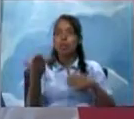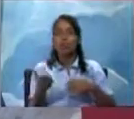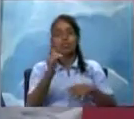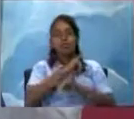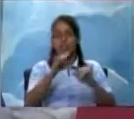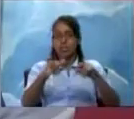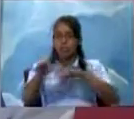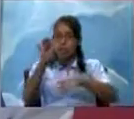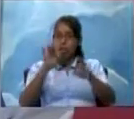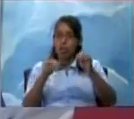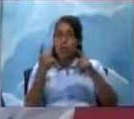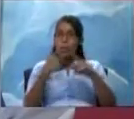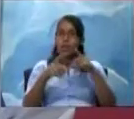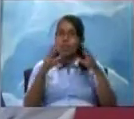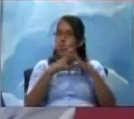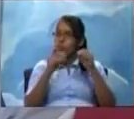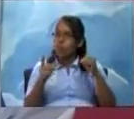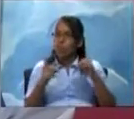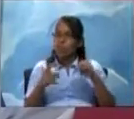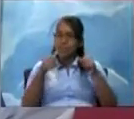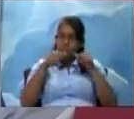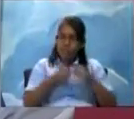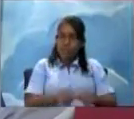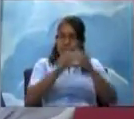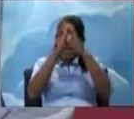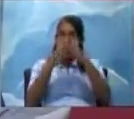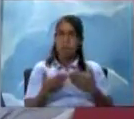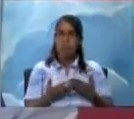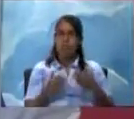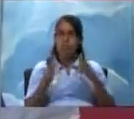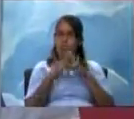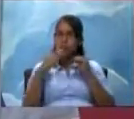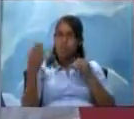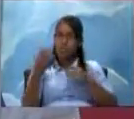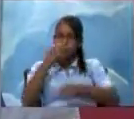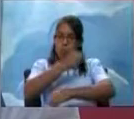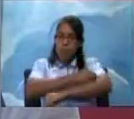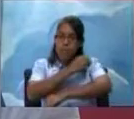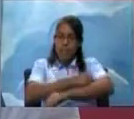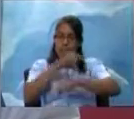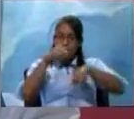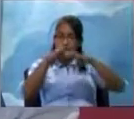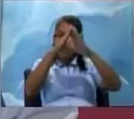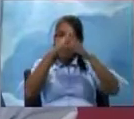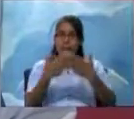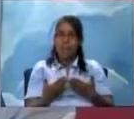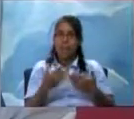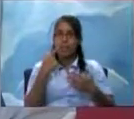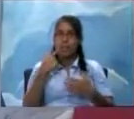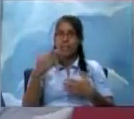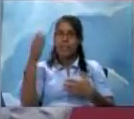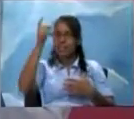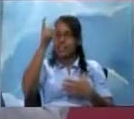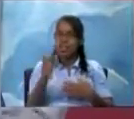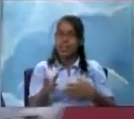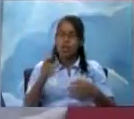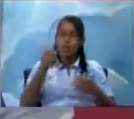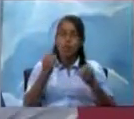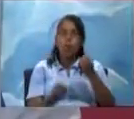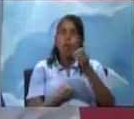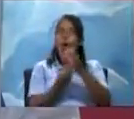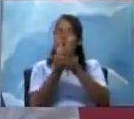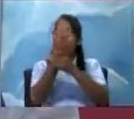escogidos. Pero todo aquel que se basa la palabra, todo aquel que obedezca esta palabra, dice que será como